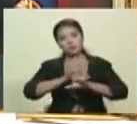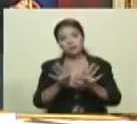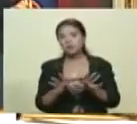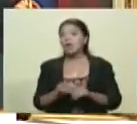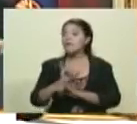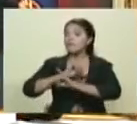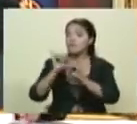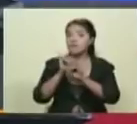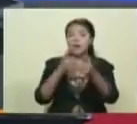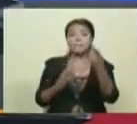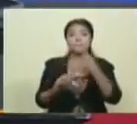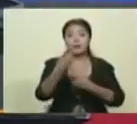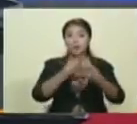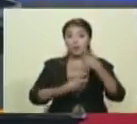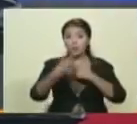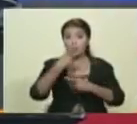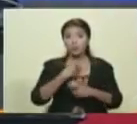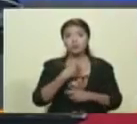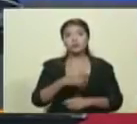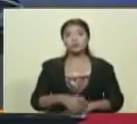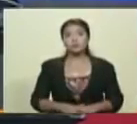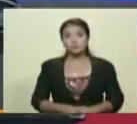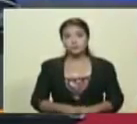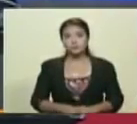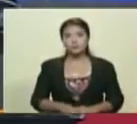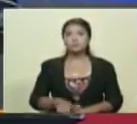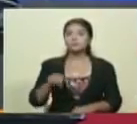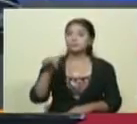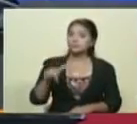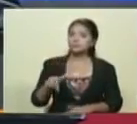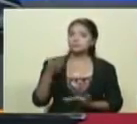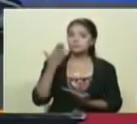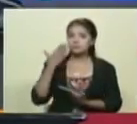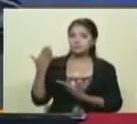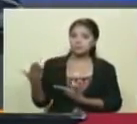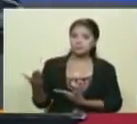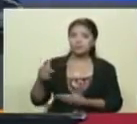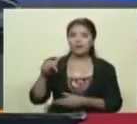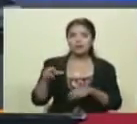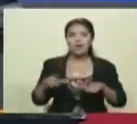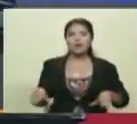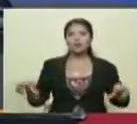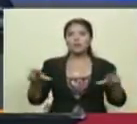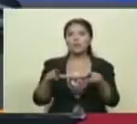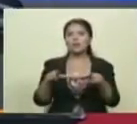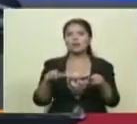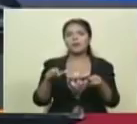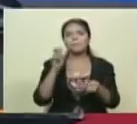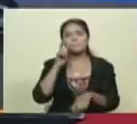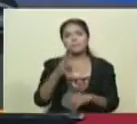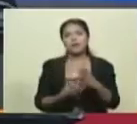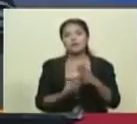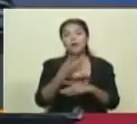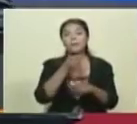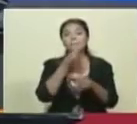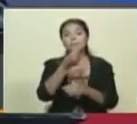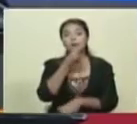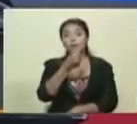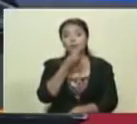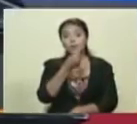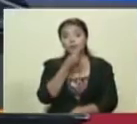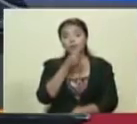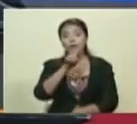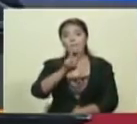finalizar este ciclo de intervenciones, señor presidente, acá también nos acompañan en el Salón Ayacucho del Palacio de Miraflores los periodistas